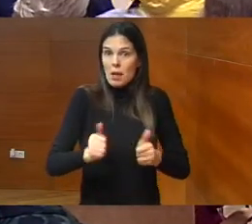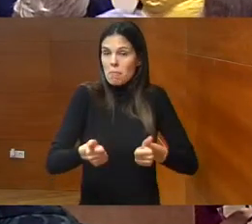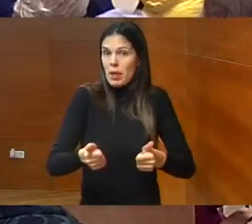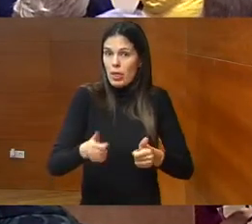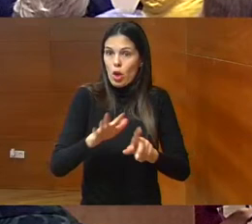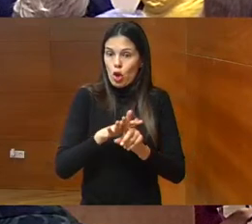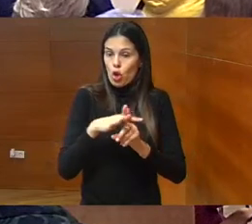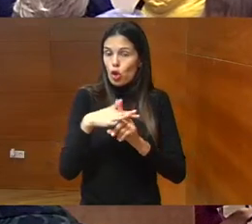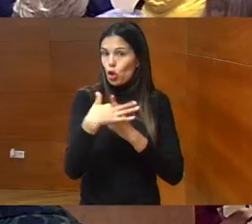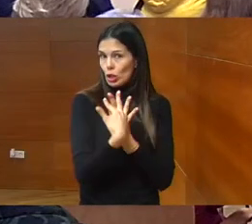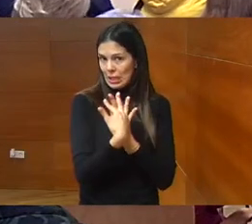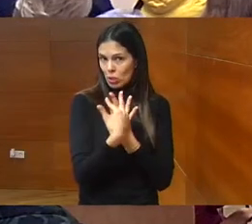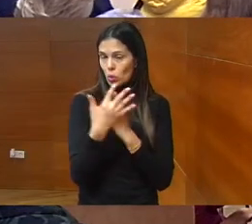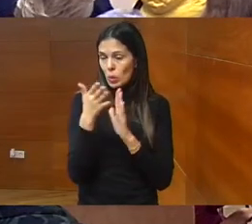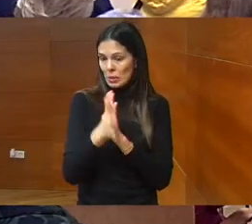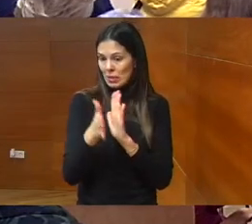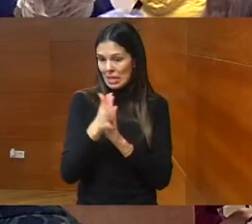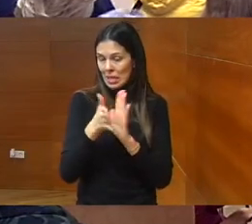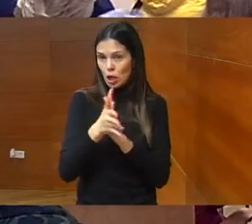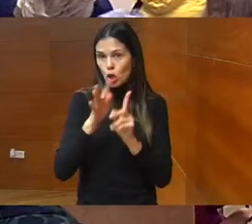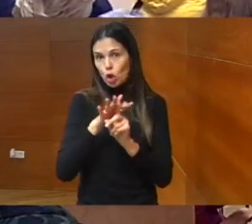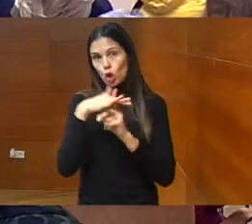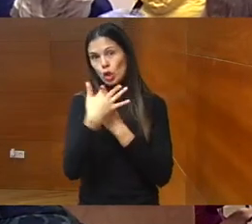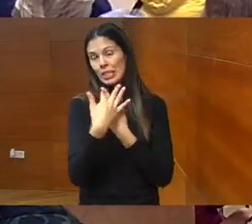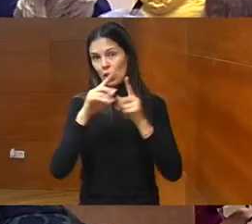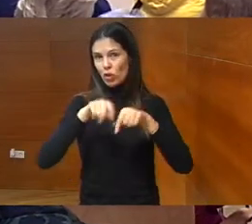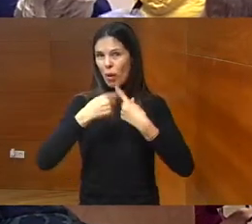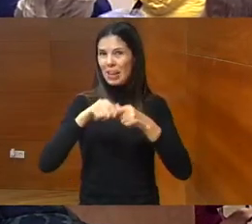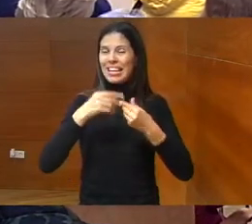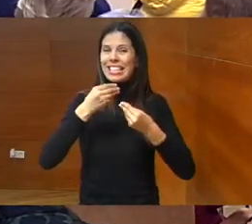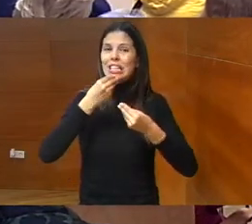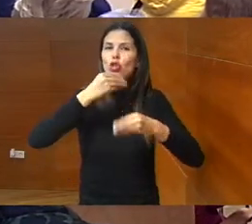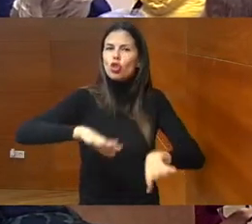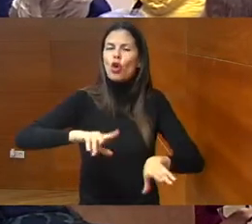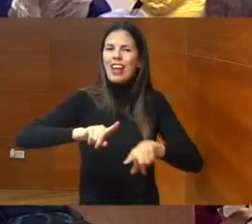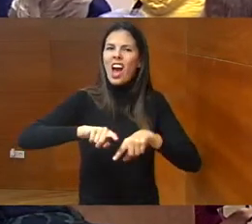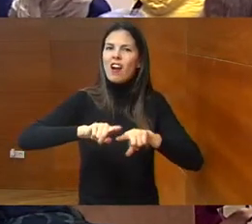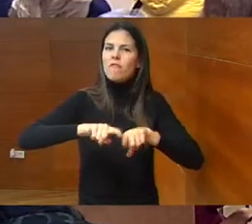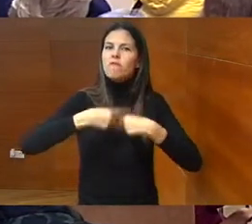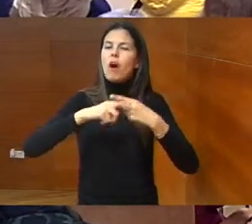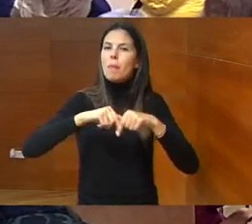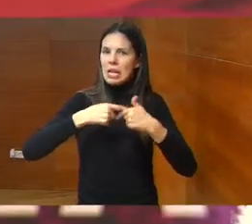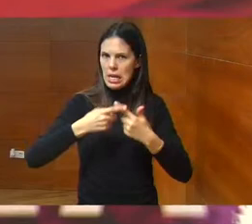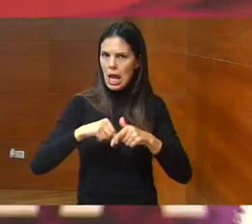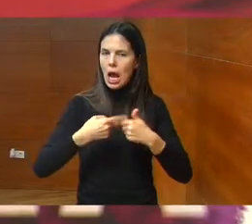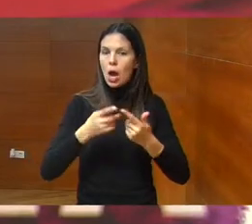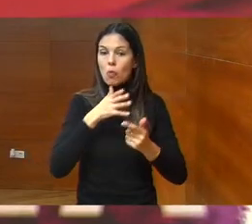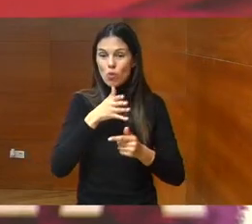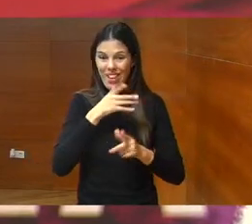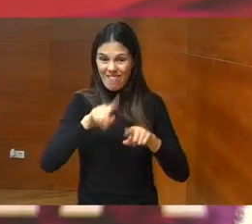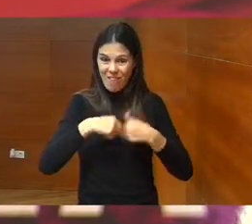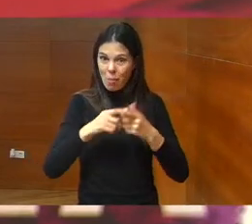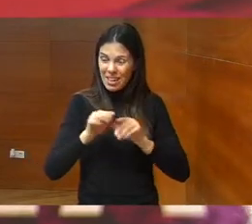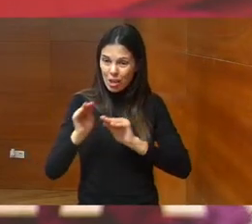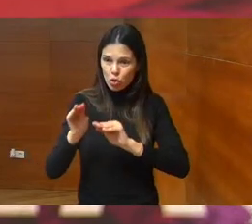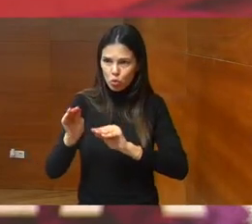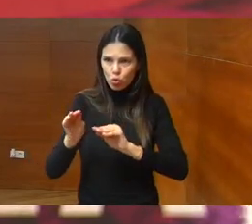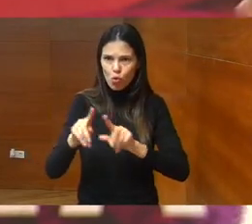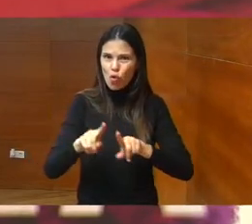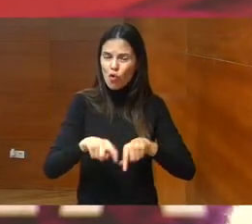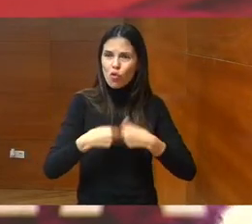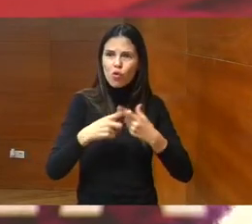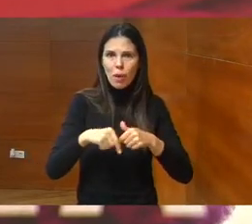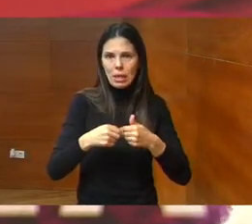a fallar un poco de contexto digamos familiar de historia de la familia porque a familia de chichana fue una familia